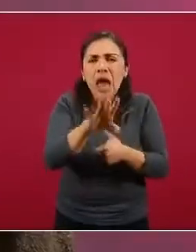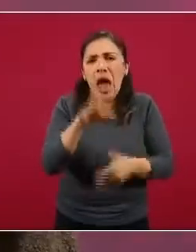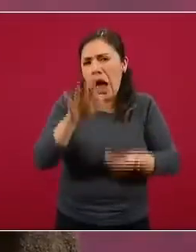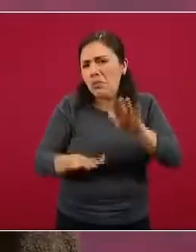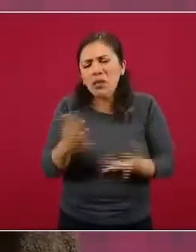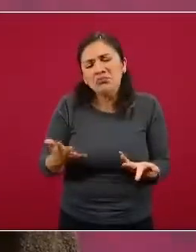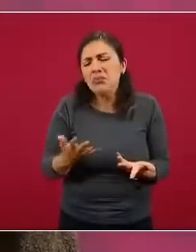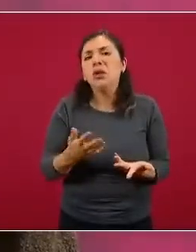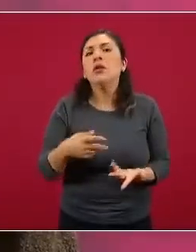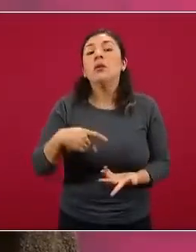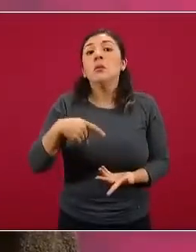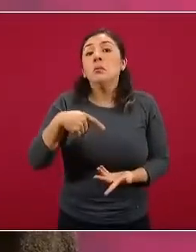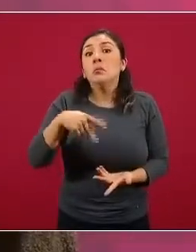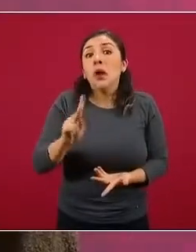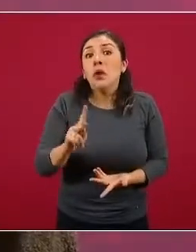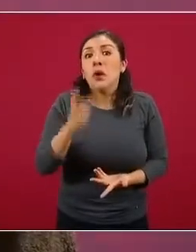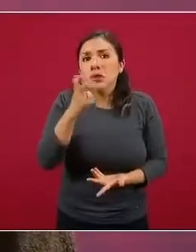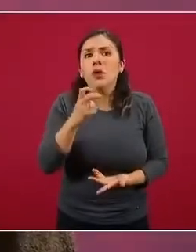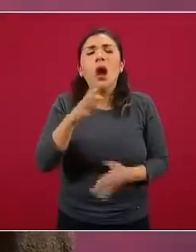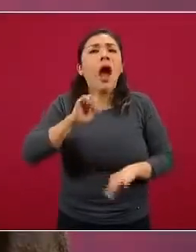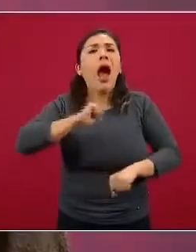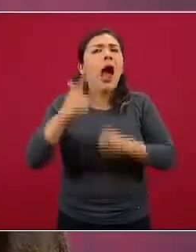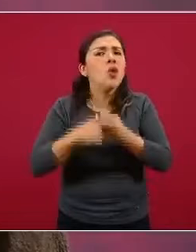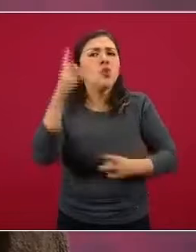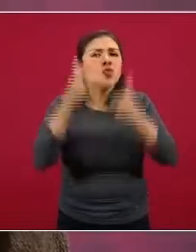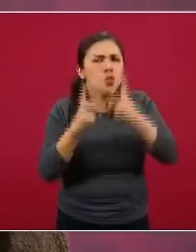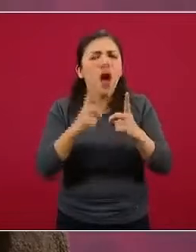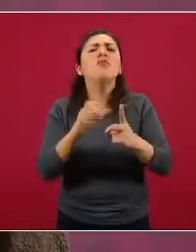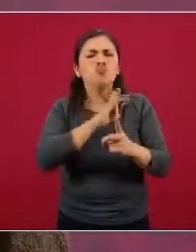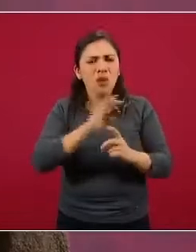mensajes y resolvemos cualquier inquietud, no